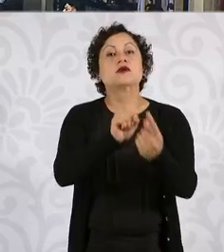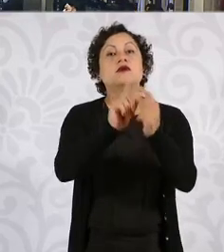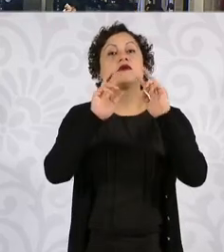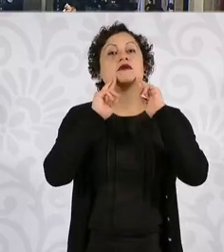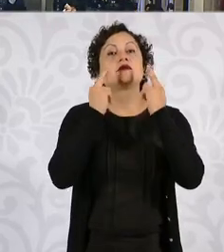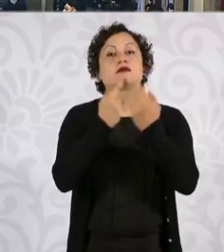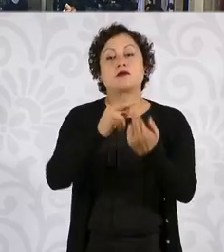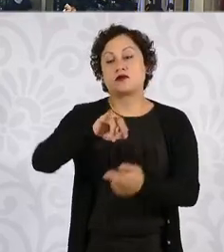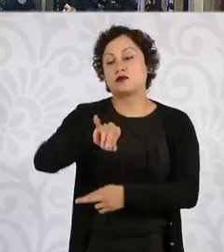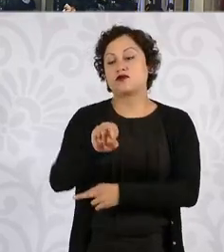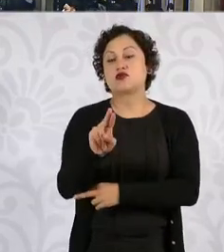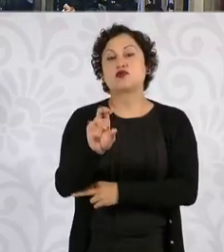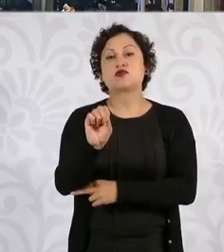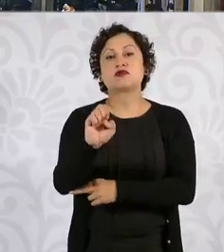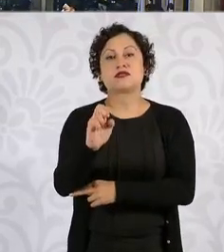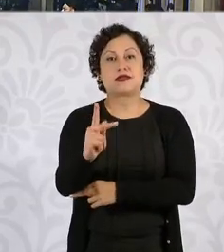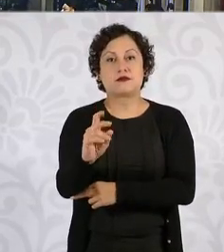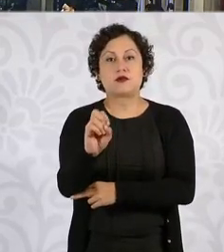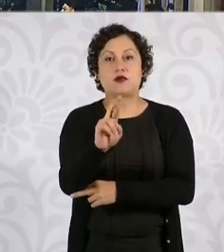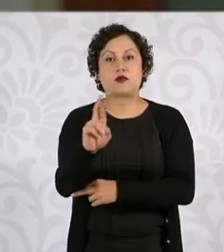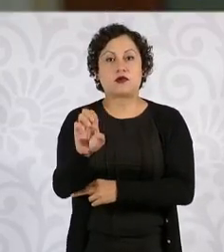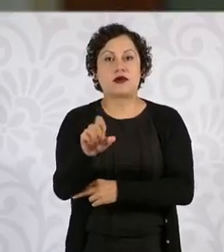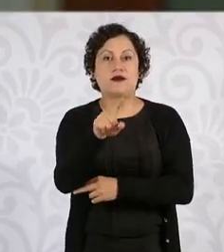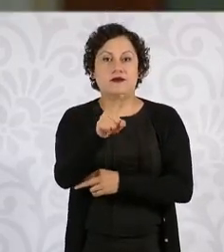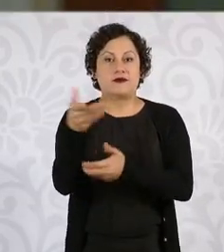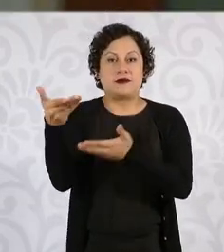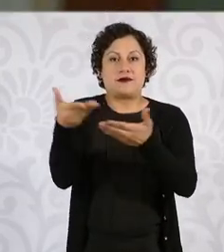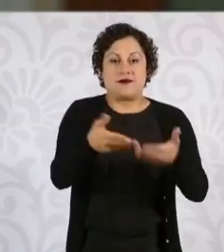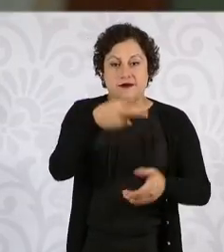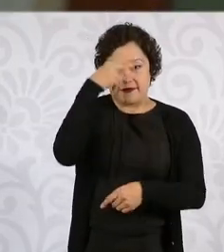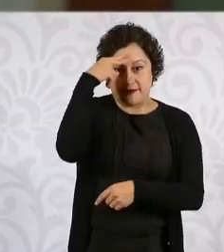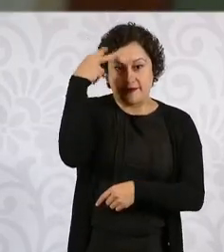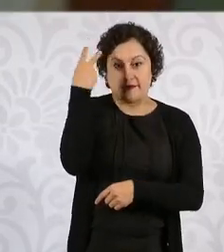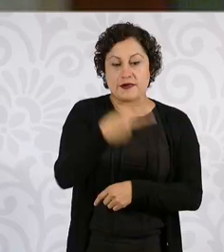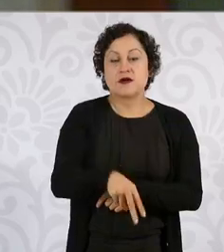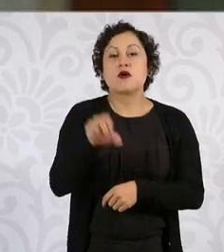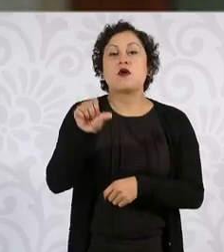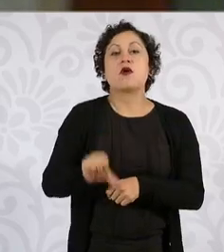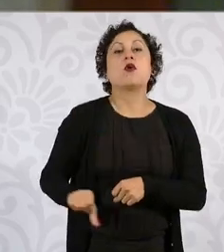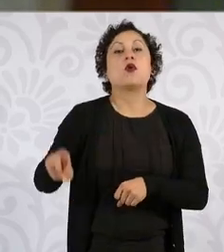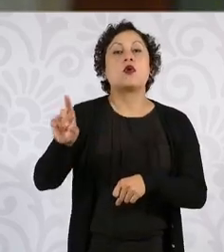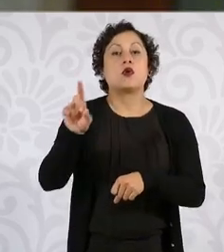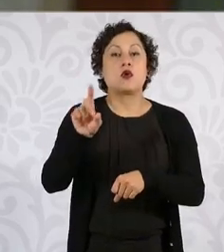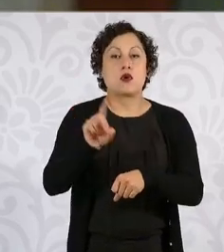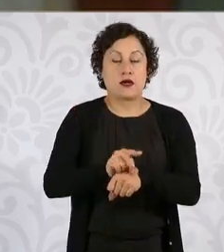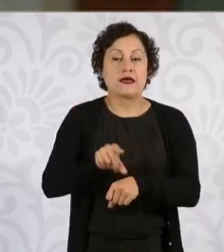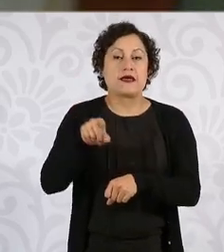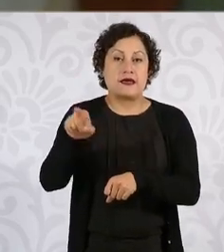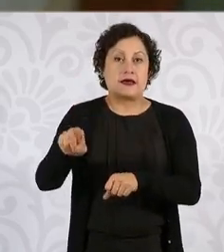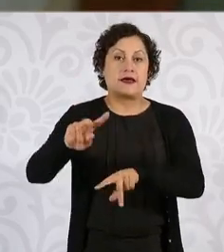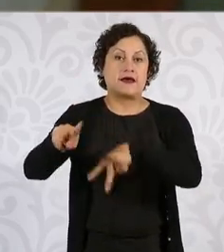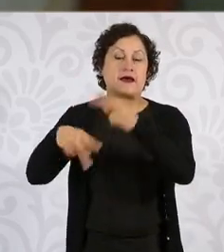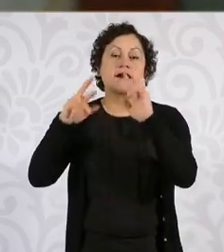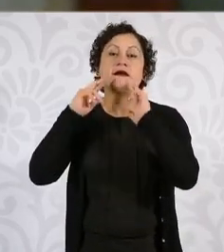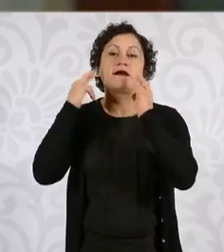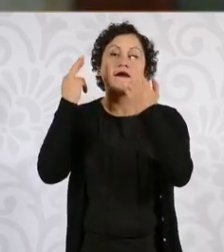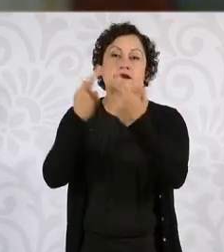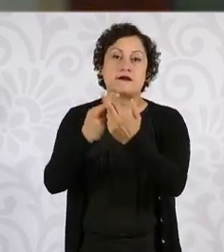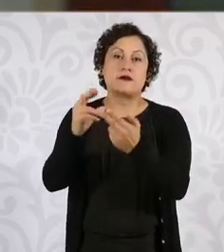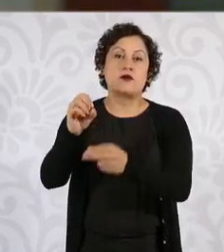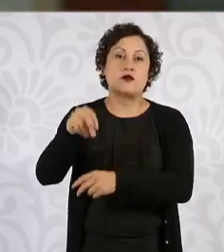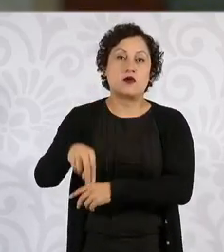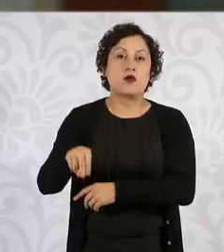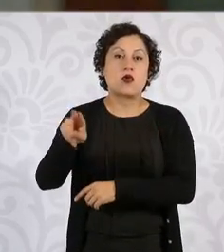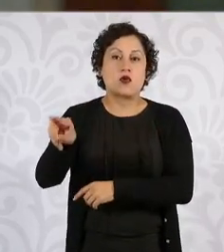le dio la bienvenida a México la semana pasada. Hoy es el alto representante de la Unión Europea para el exterior. Y él la